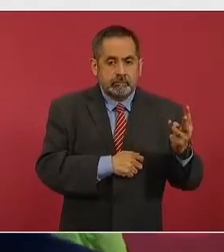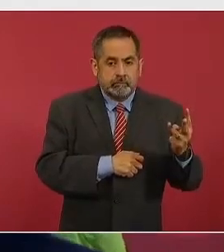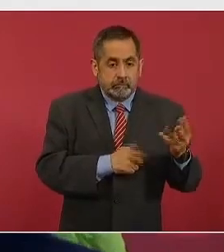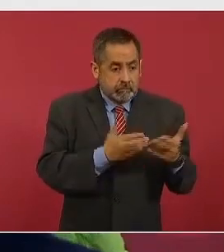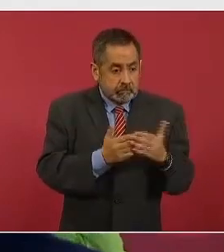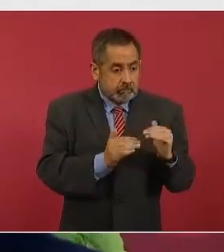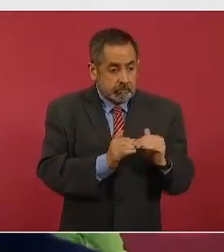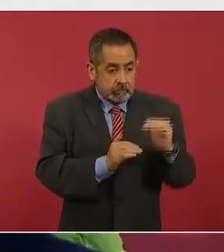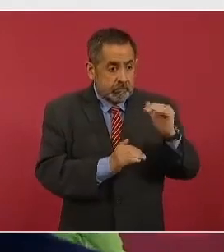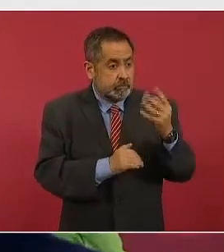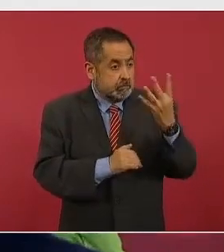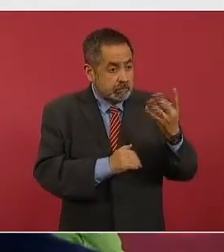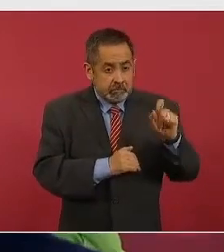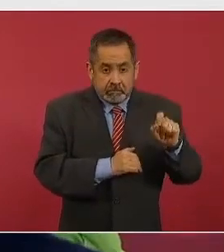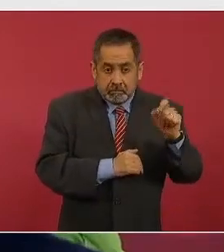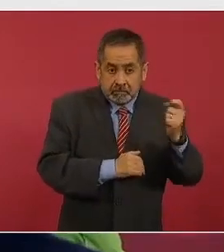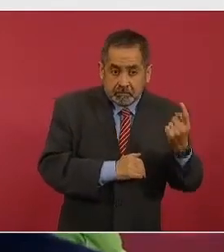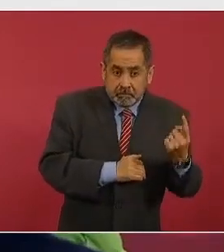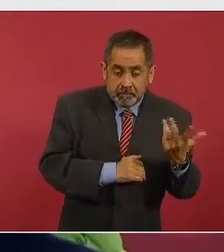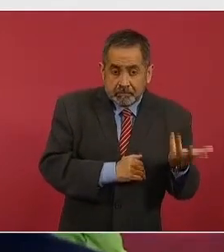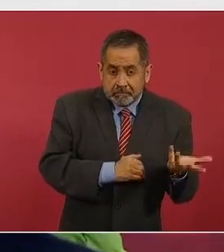cuesta $4.31.